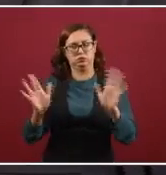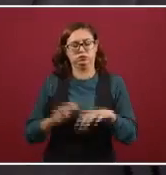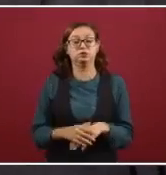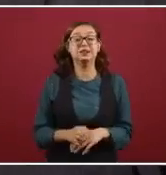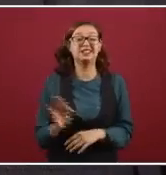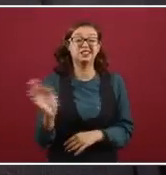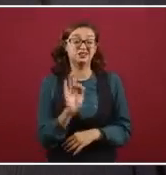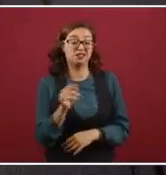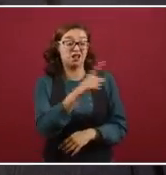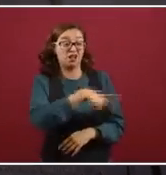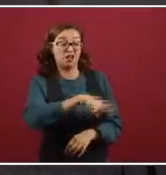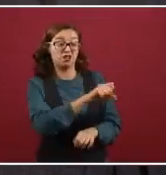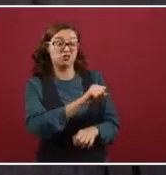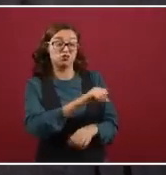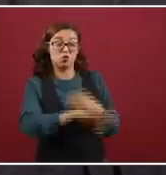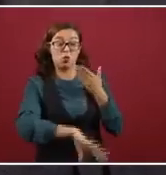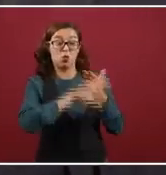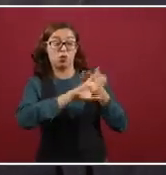pero nosotros